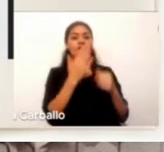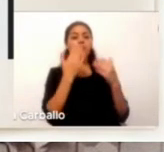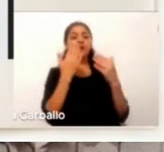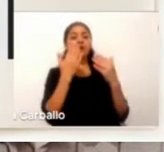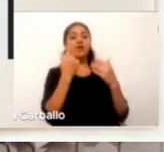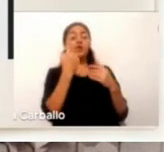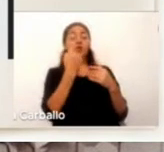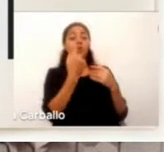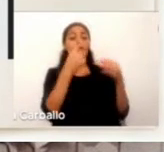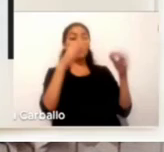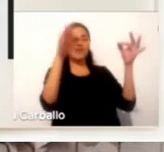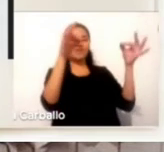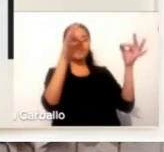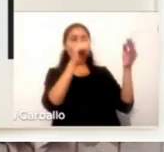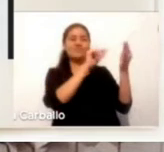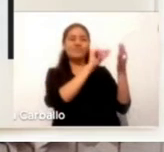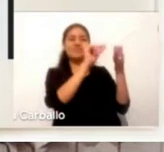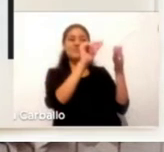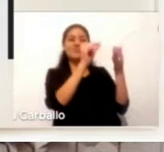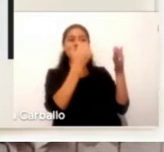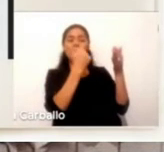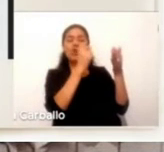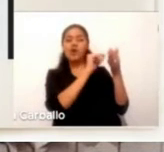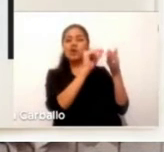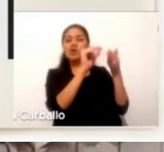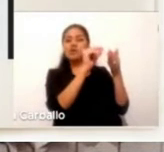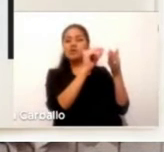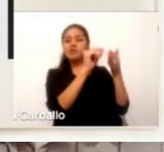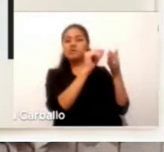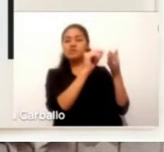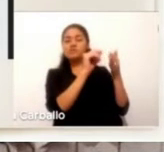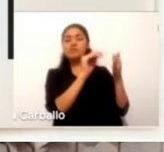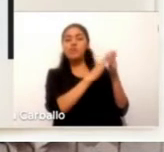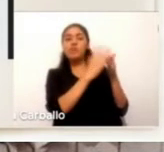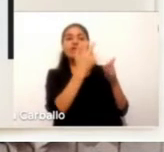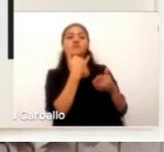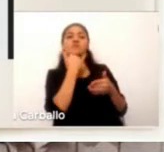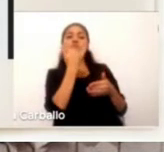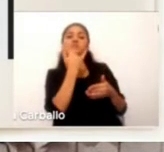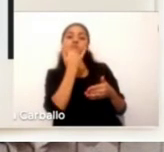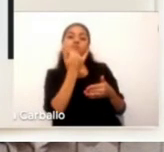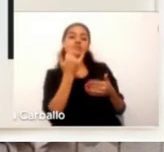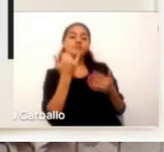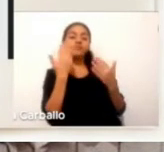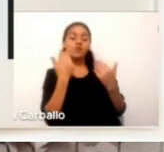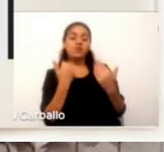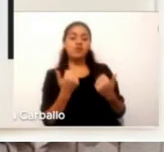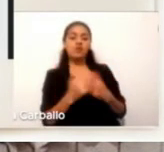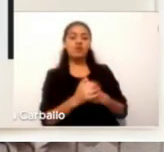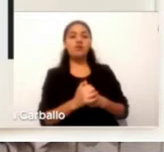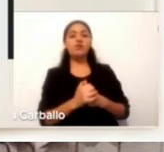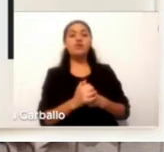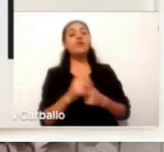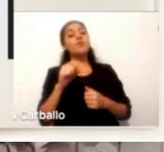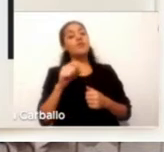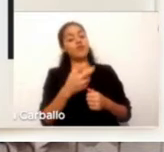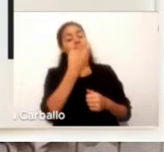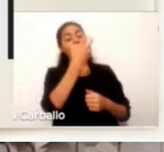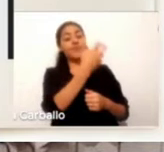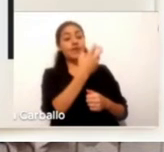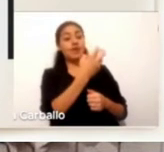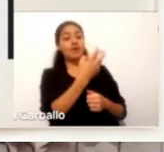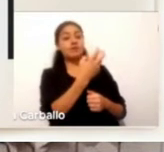dato en el acta respectiva, de ahí que no se demuestre el error en el cómputo. Por lo anterior, se propone